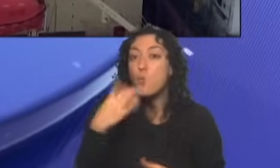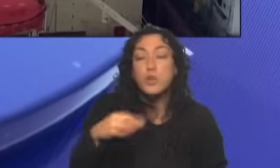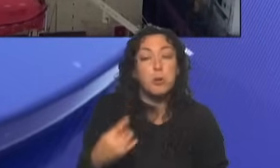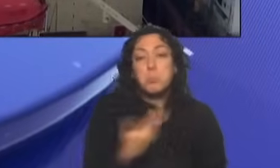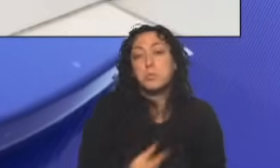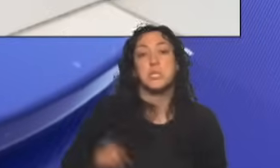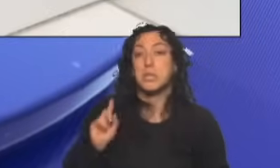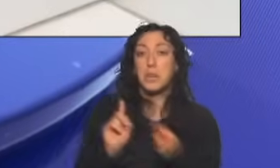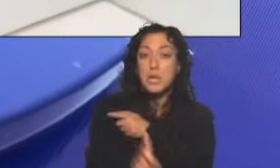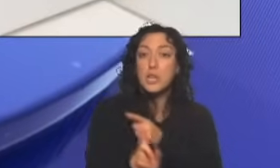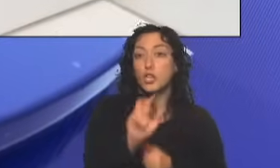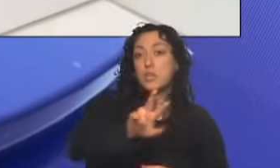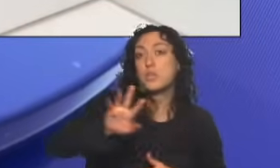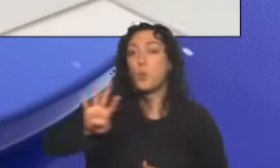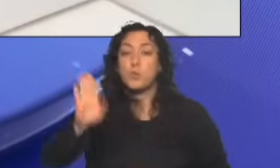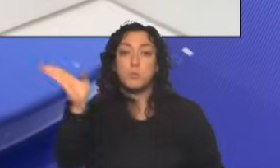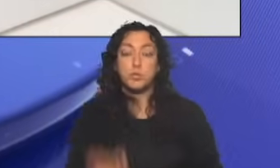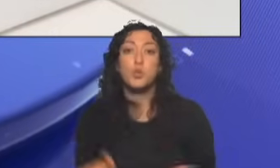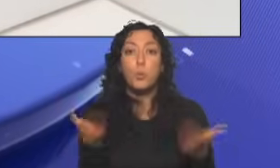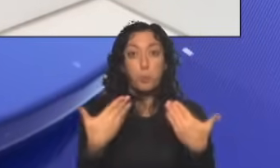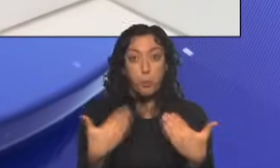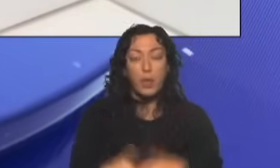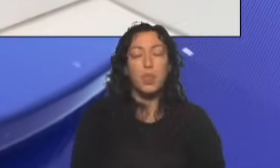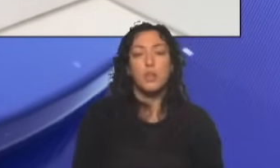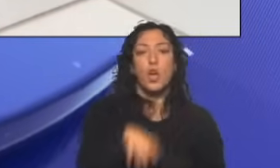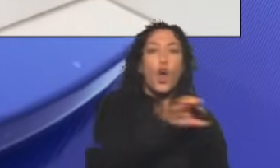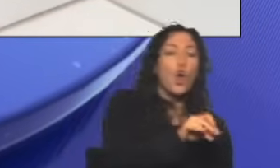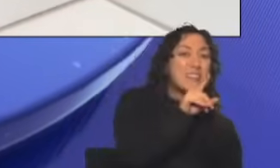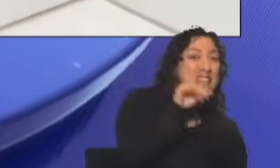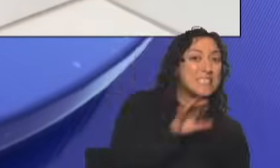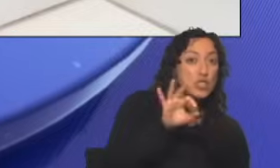con el 34%. Pero a diferencia de Cortizo, que sí había